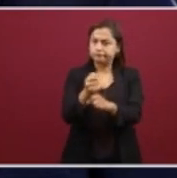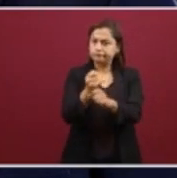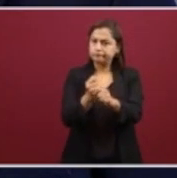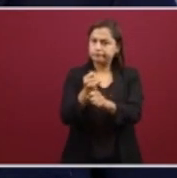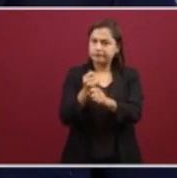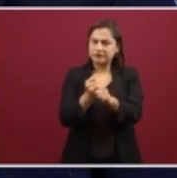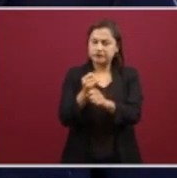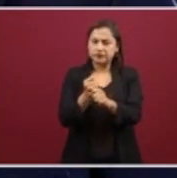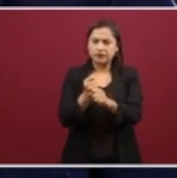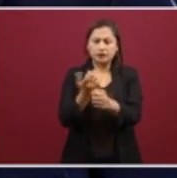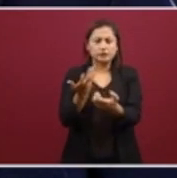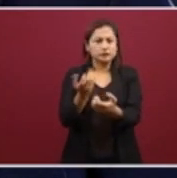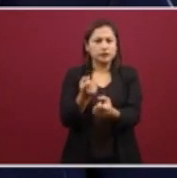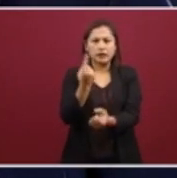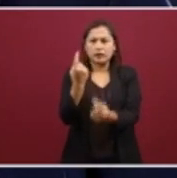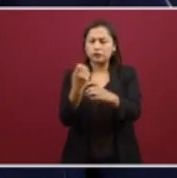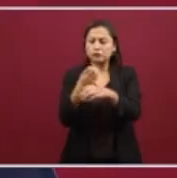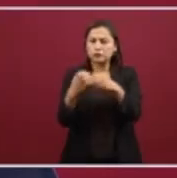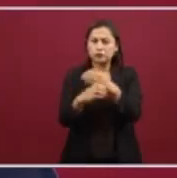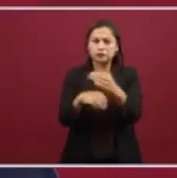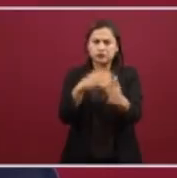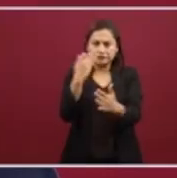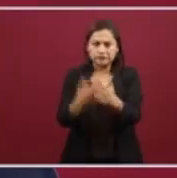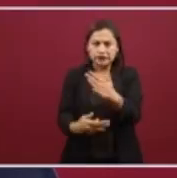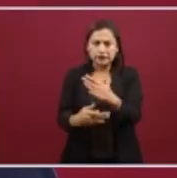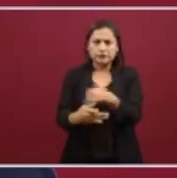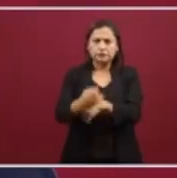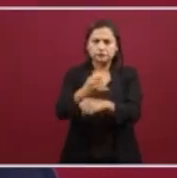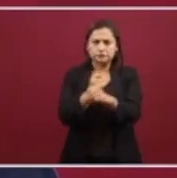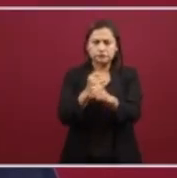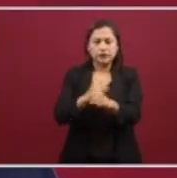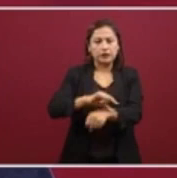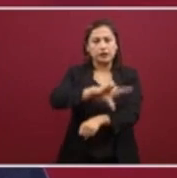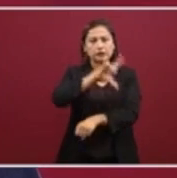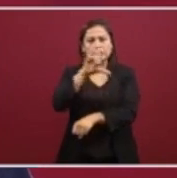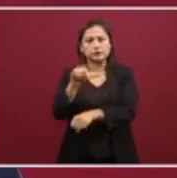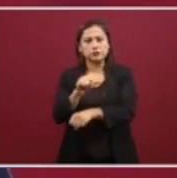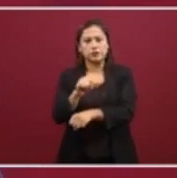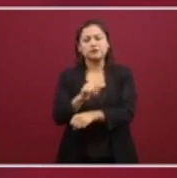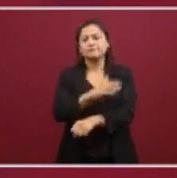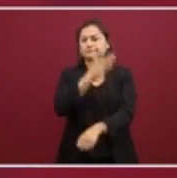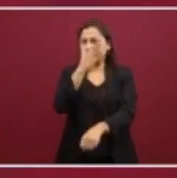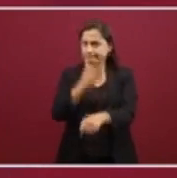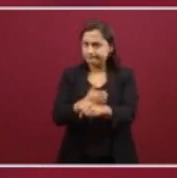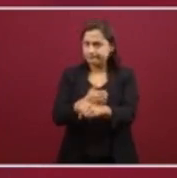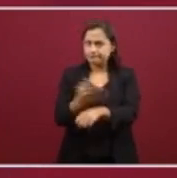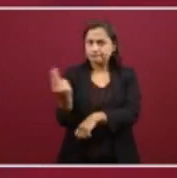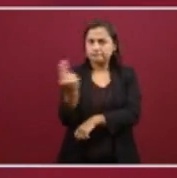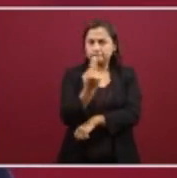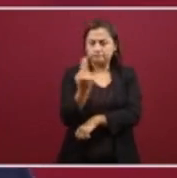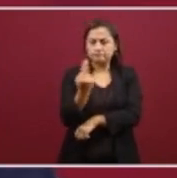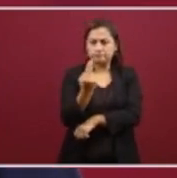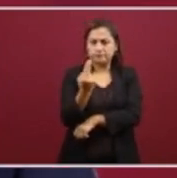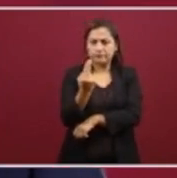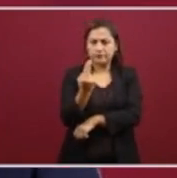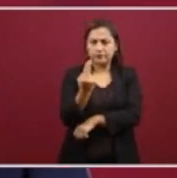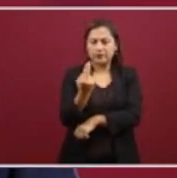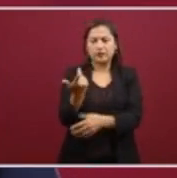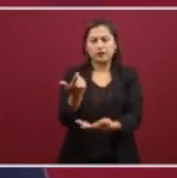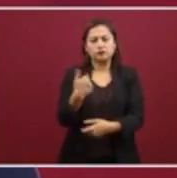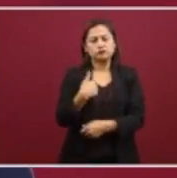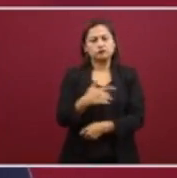que no haya impunidad. Yo estoy seguro que tanto el